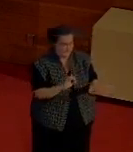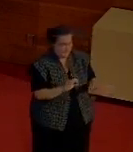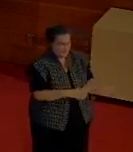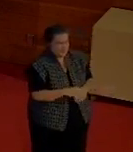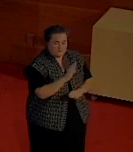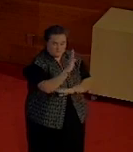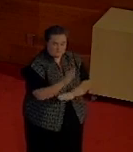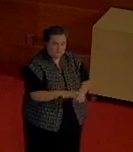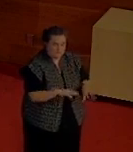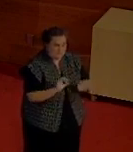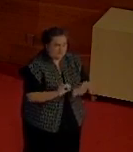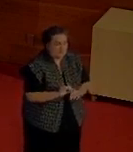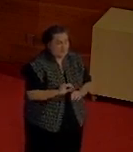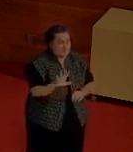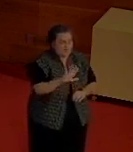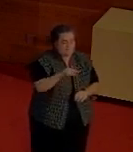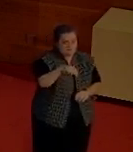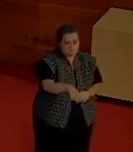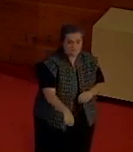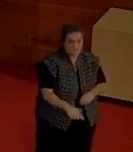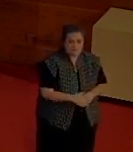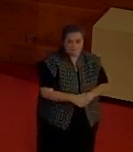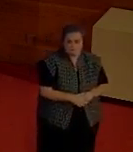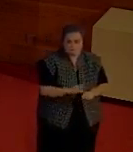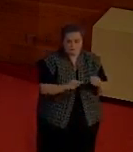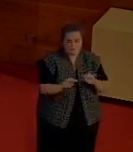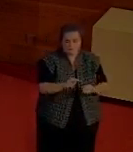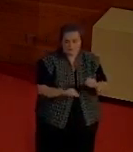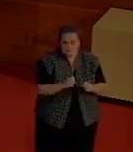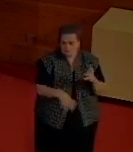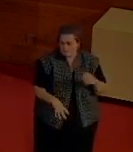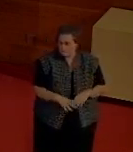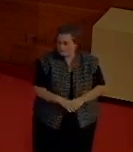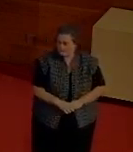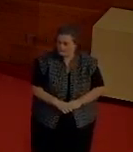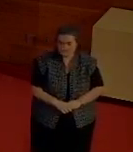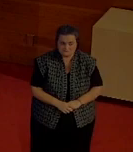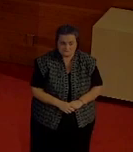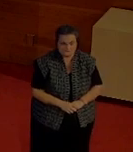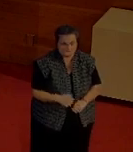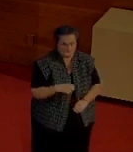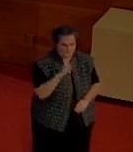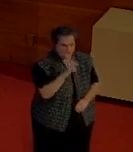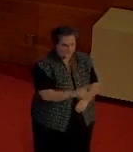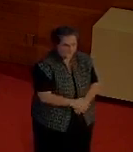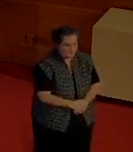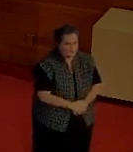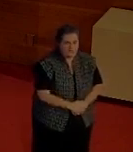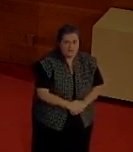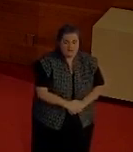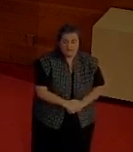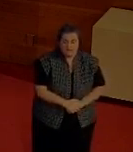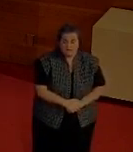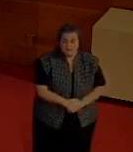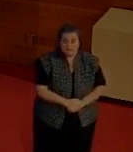Brasil y que lo va a entender suráfrica y y todos los que queramos Añadir en la lista no lo veo hoy por hoy no lo veo que tendríamos que hacer